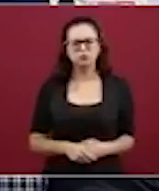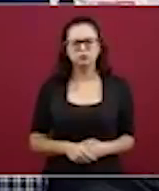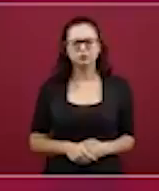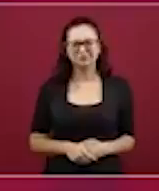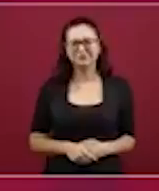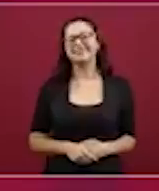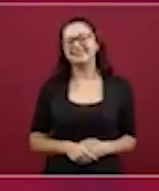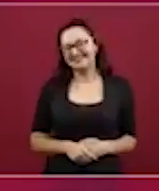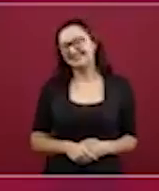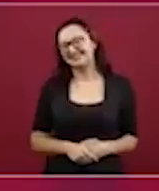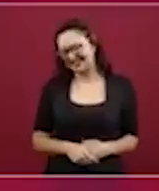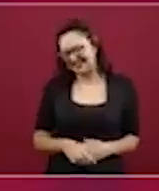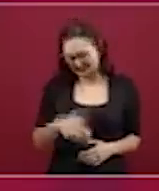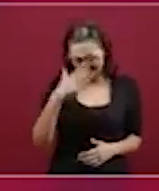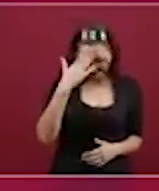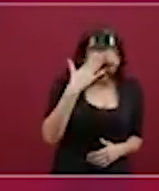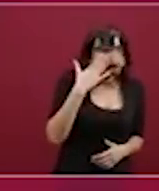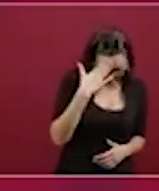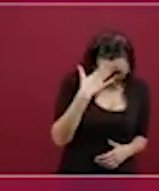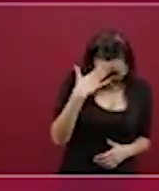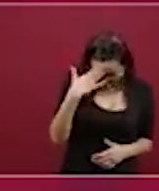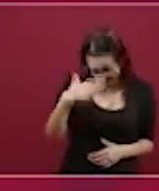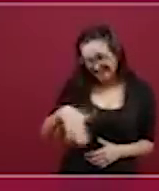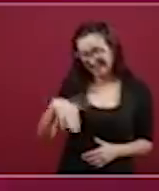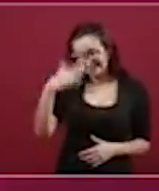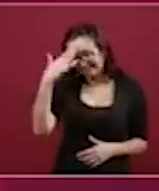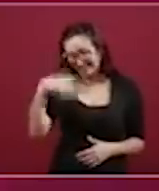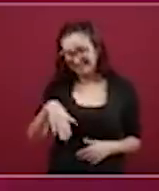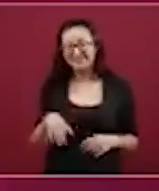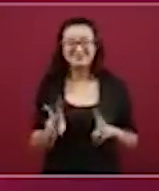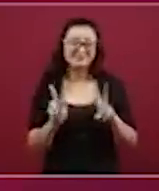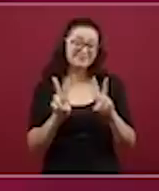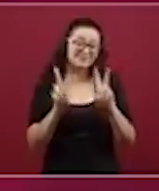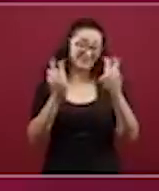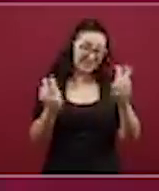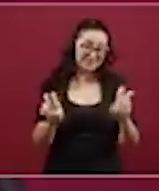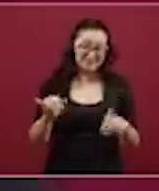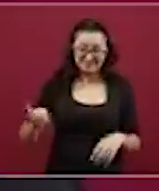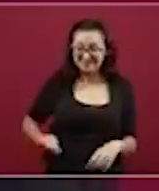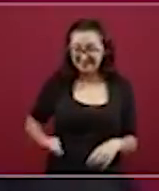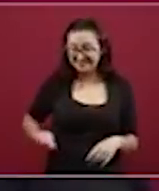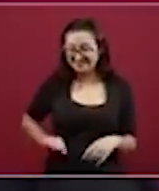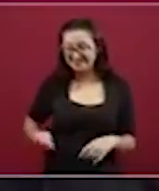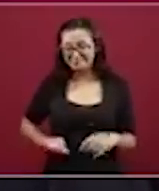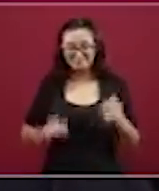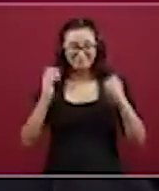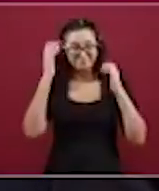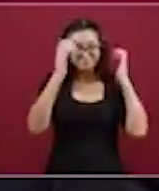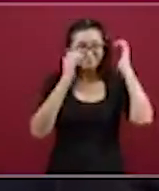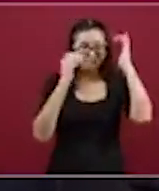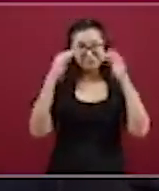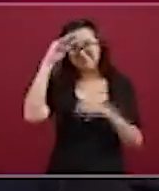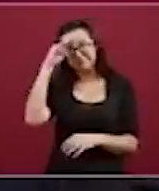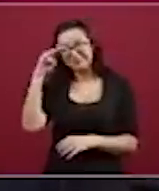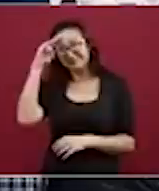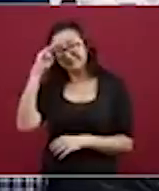Sí, ya sé que son temas interesantes de análisis, de reflexión.